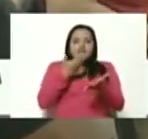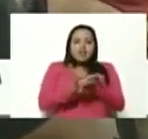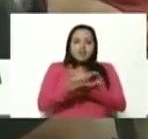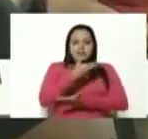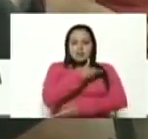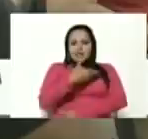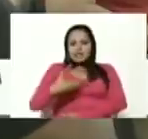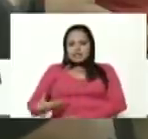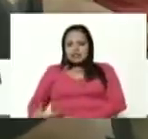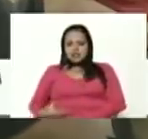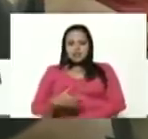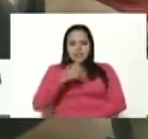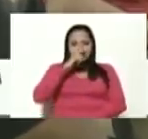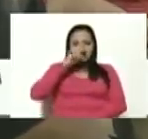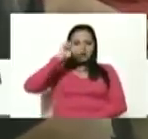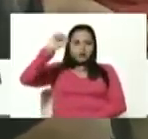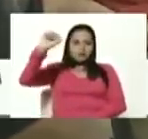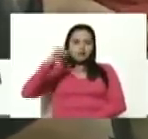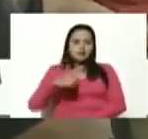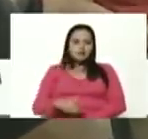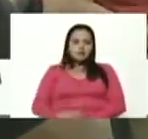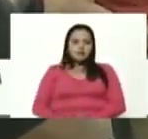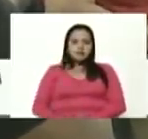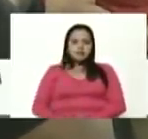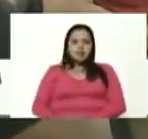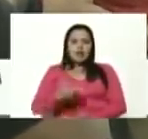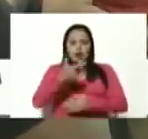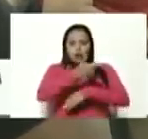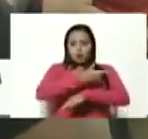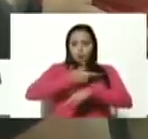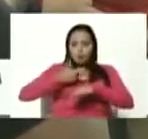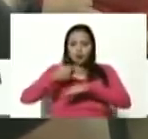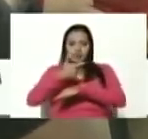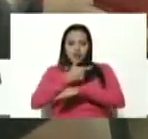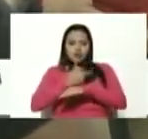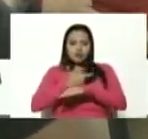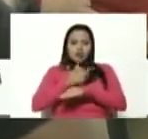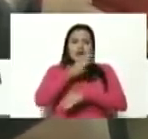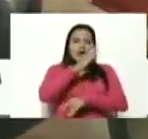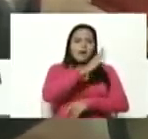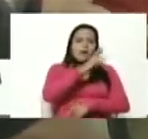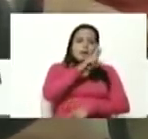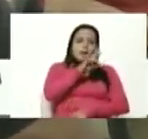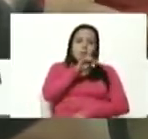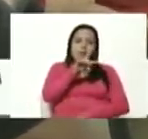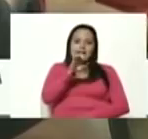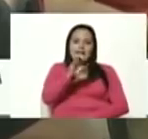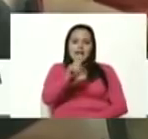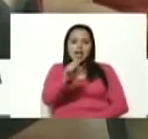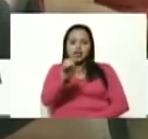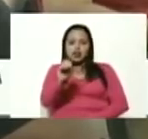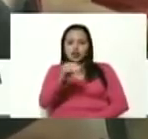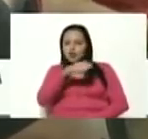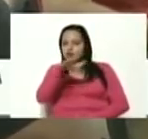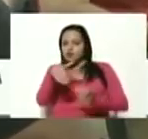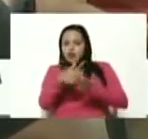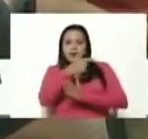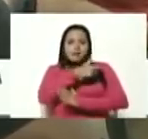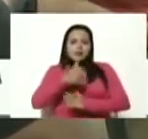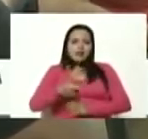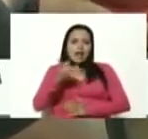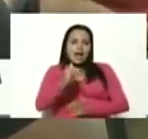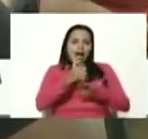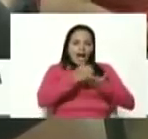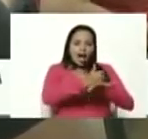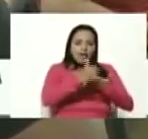presidente de la República, Nicolás Maduro, al gobernador Omar Prieto y a toda su gente que está aquí colaborando